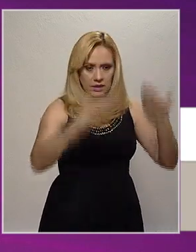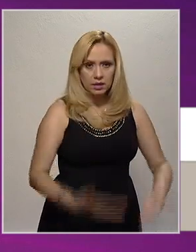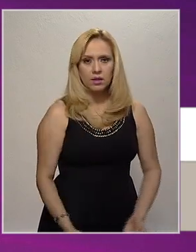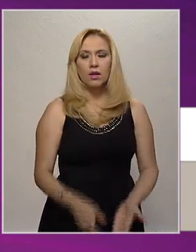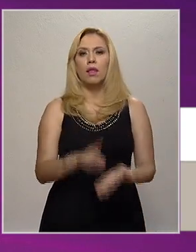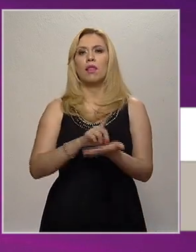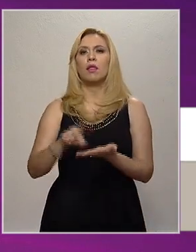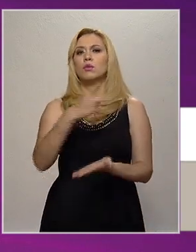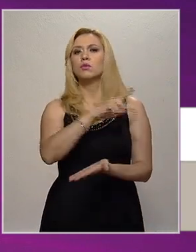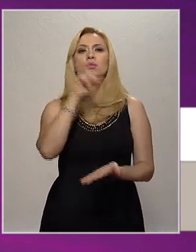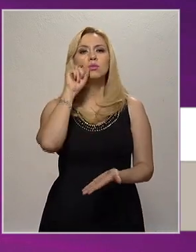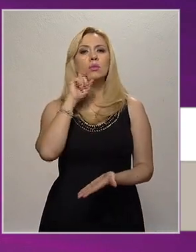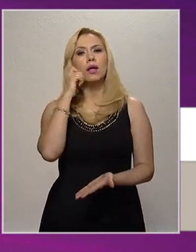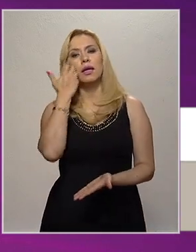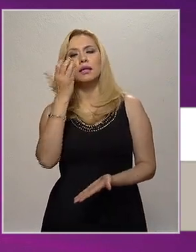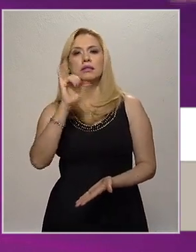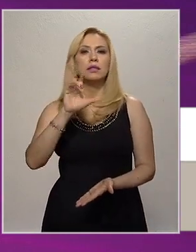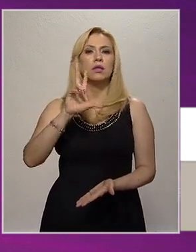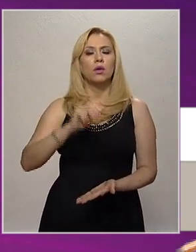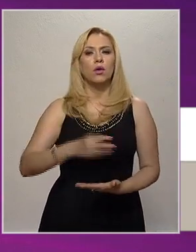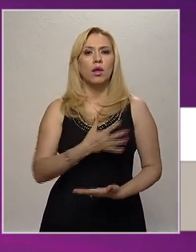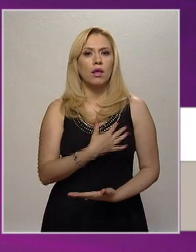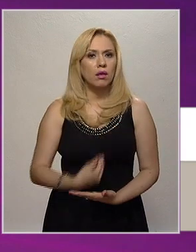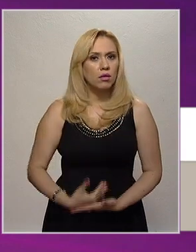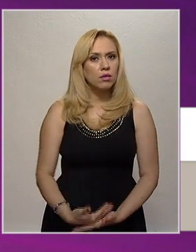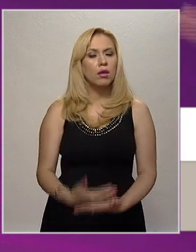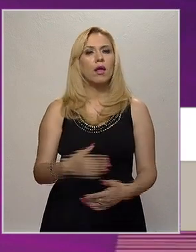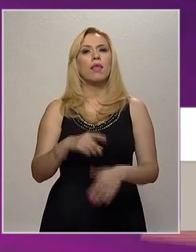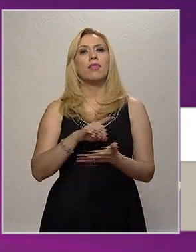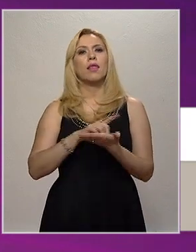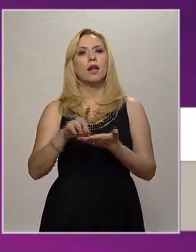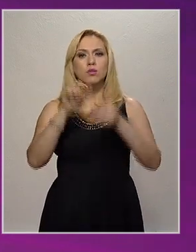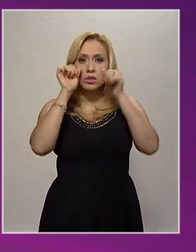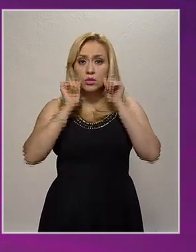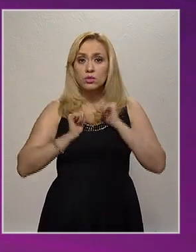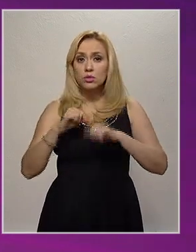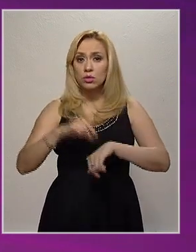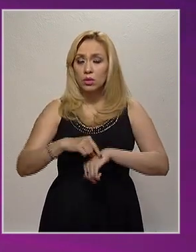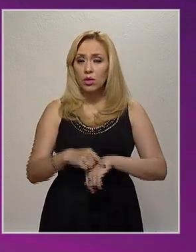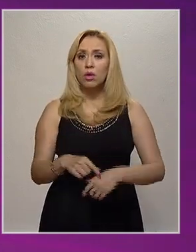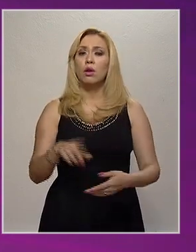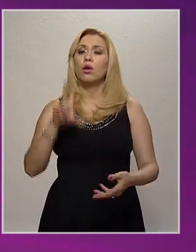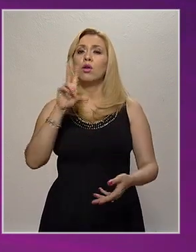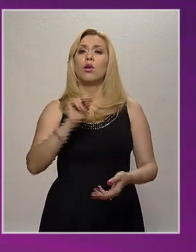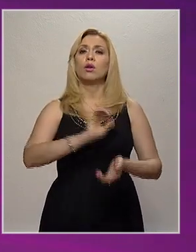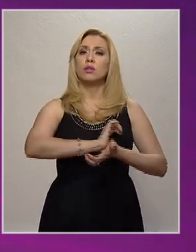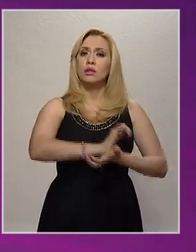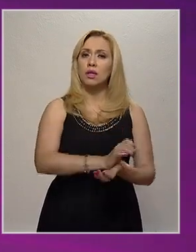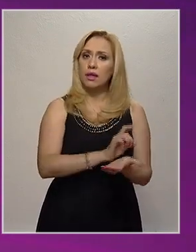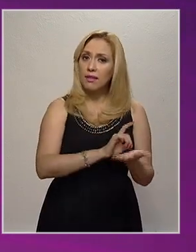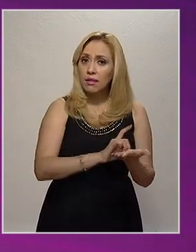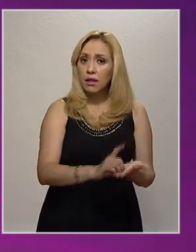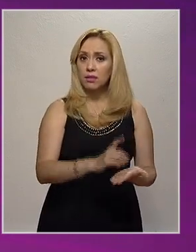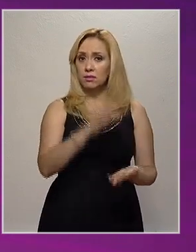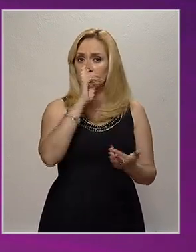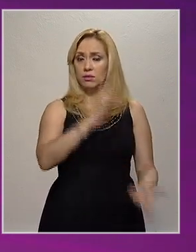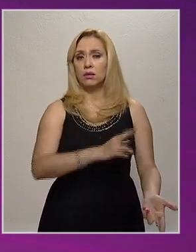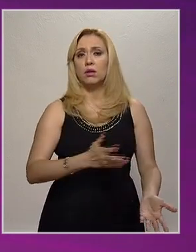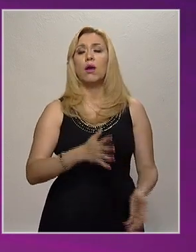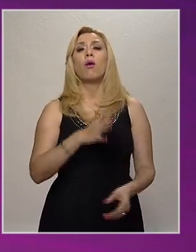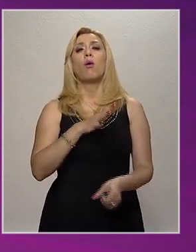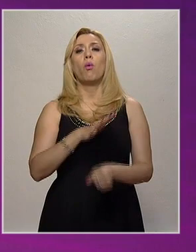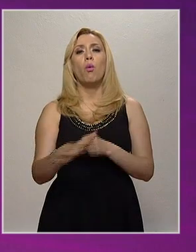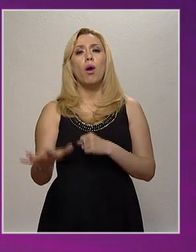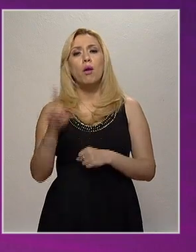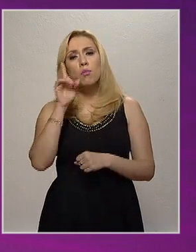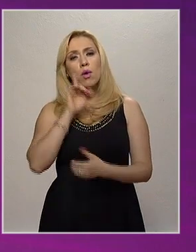derechos sexuales y reproductivos, el derecho a la salud, el derecho a la no discriminación. También menciona, por ejemplo, qué grupos de mujeres pueden ser las más